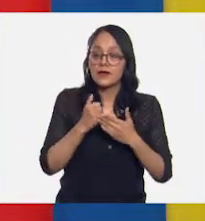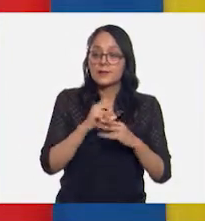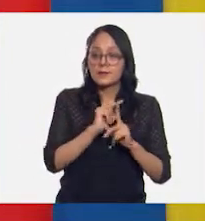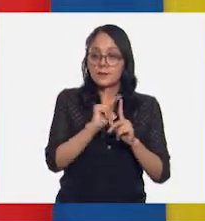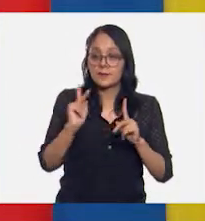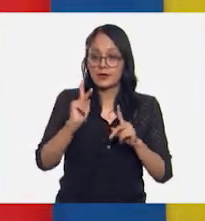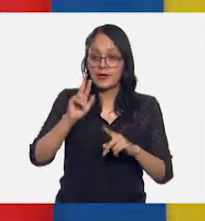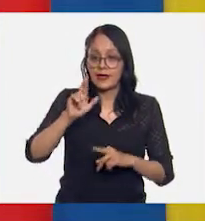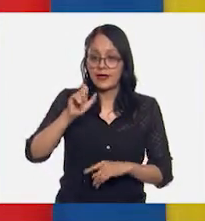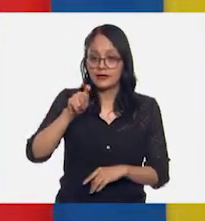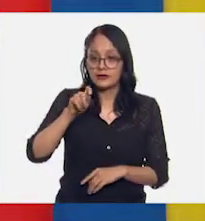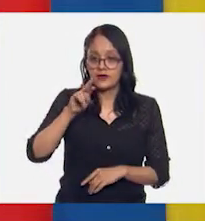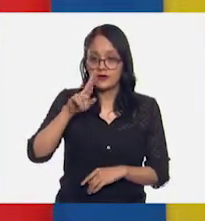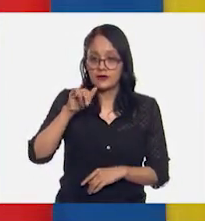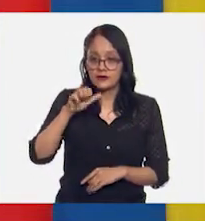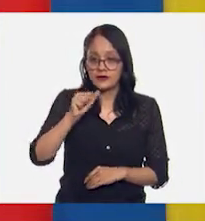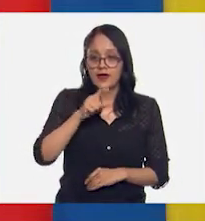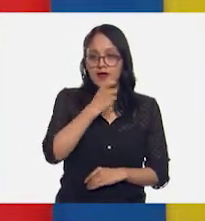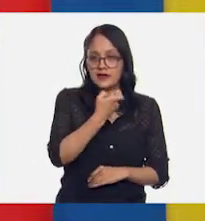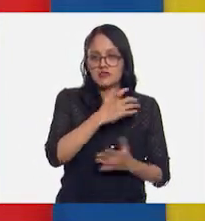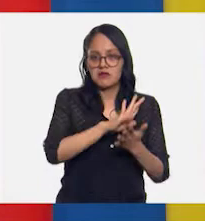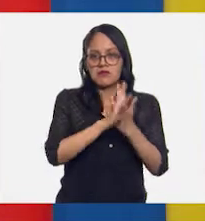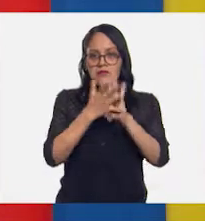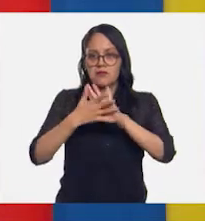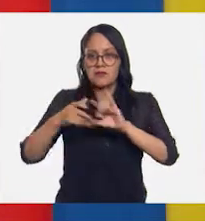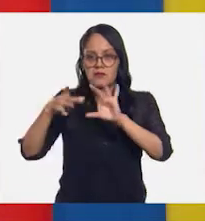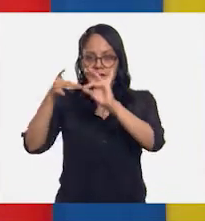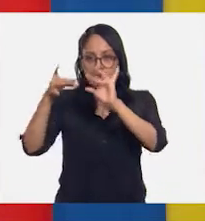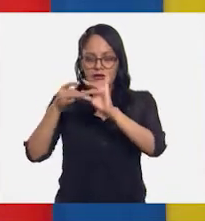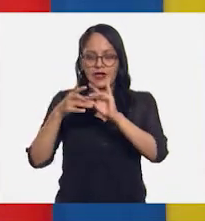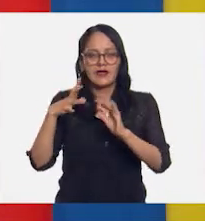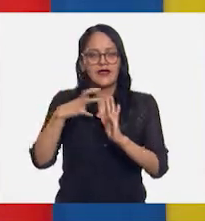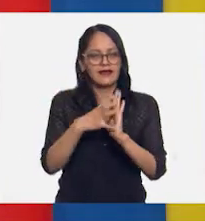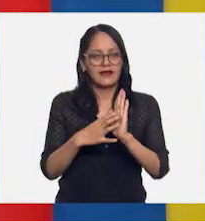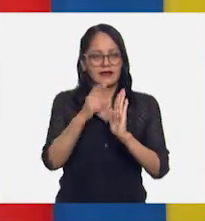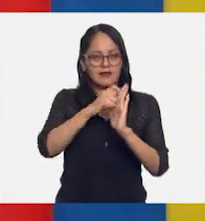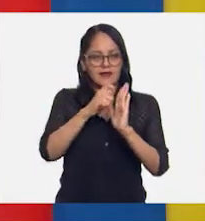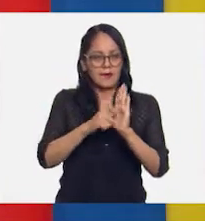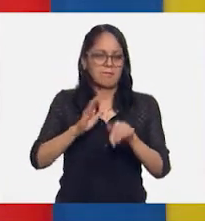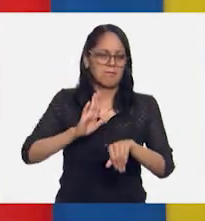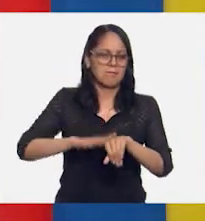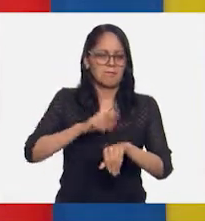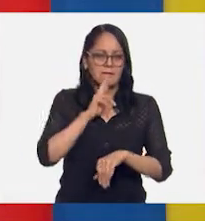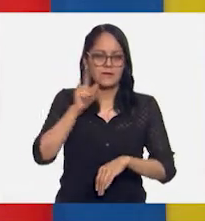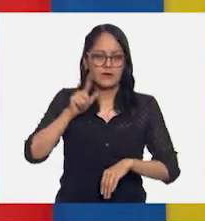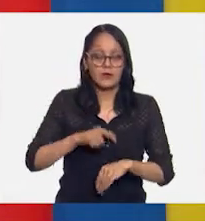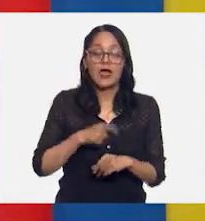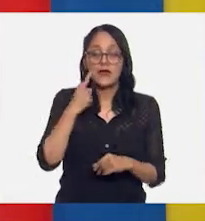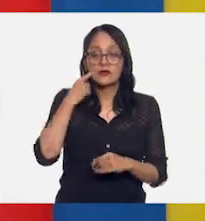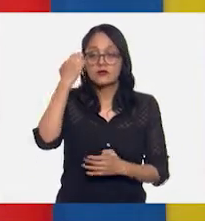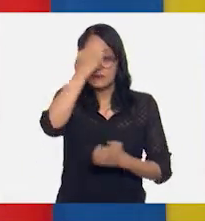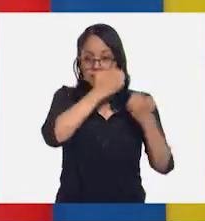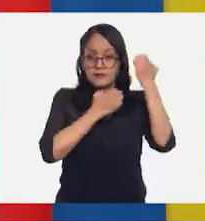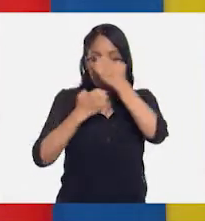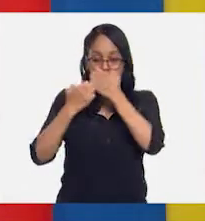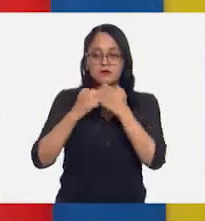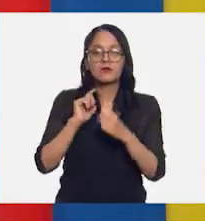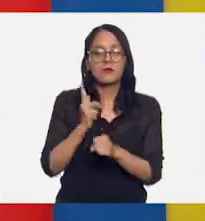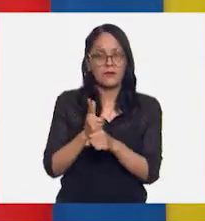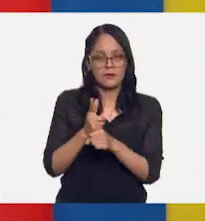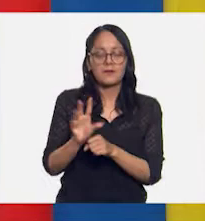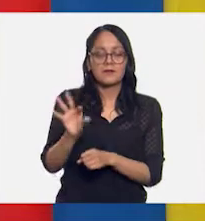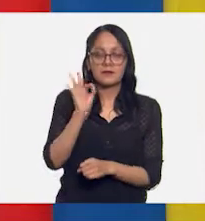cosas, dotar de mayor expresividad nuestros textos, pues como hemos visto en nuestros análisis de poesía, permiten evocar,